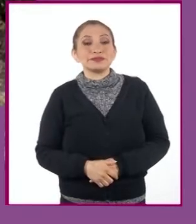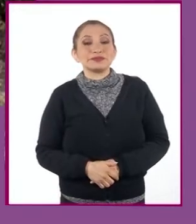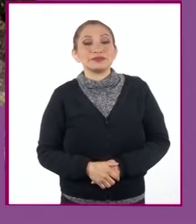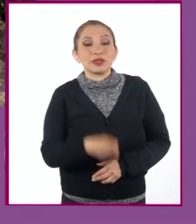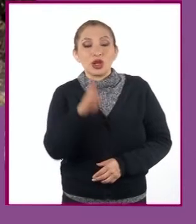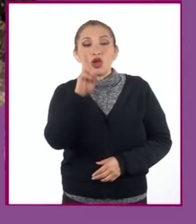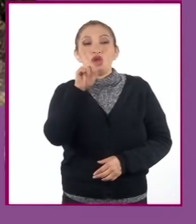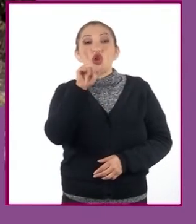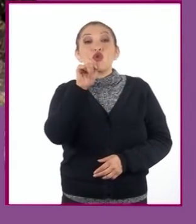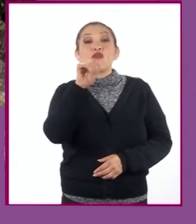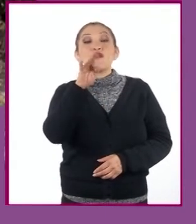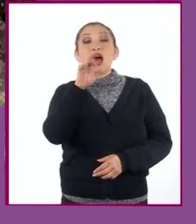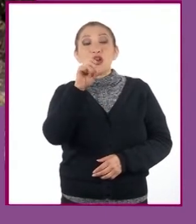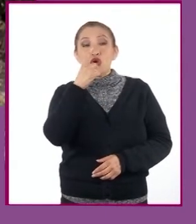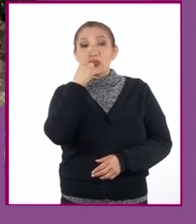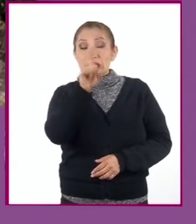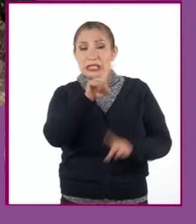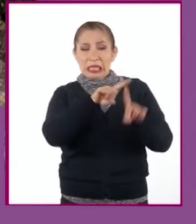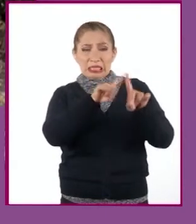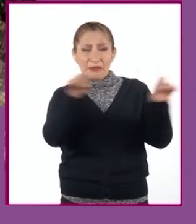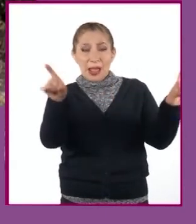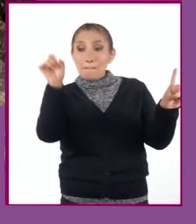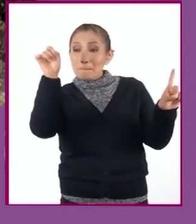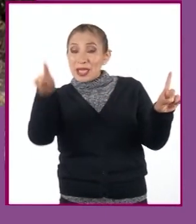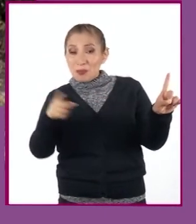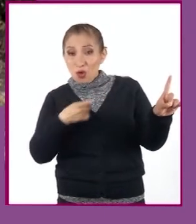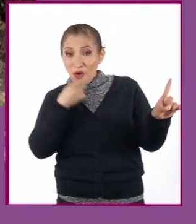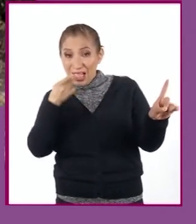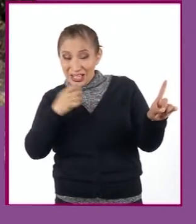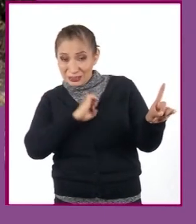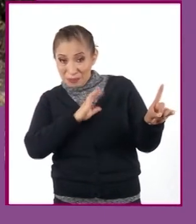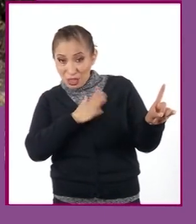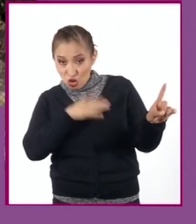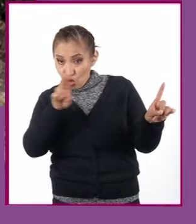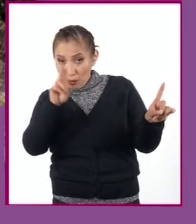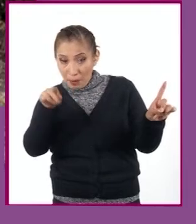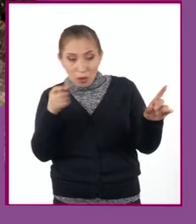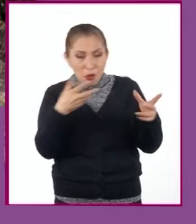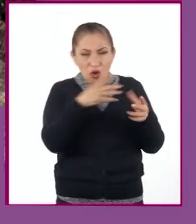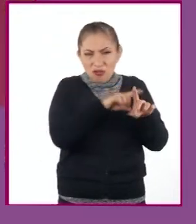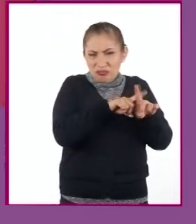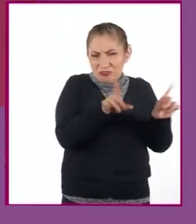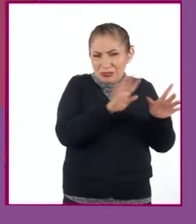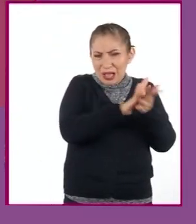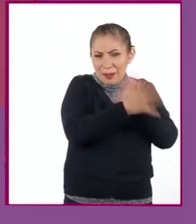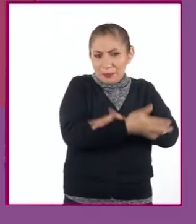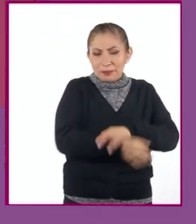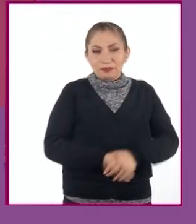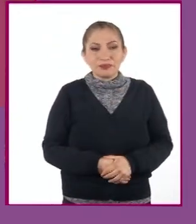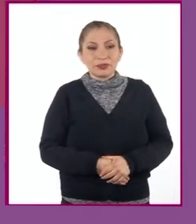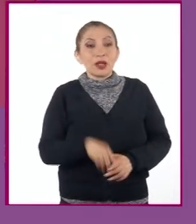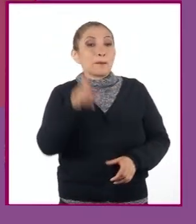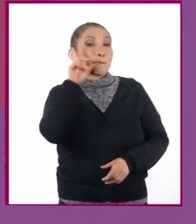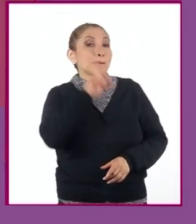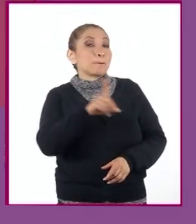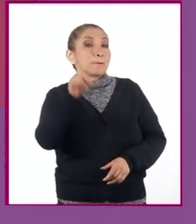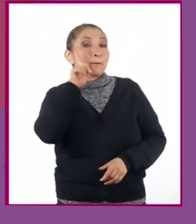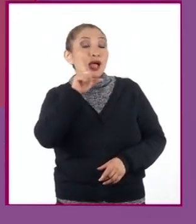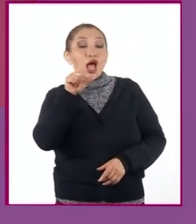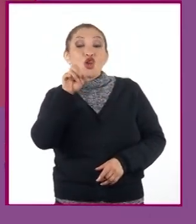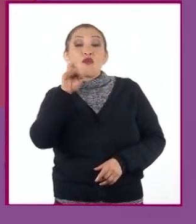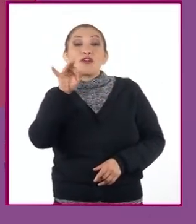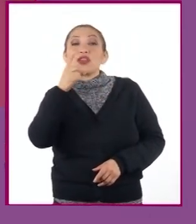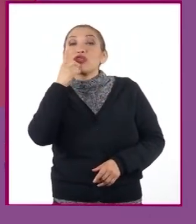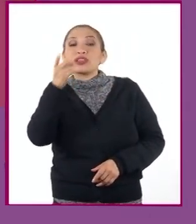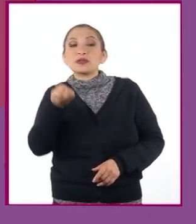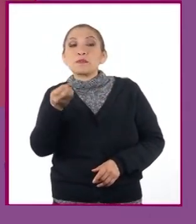El lunfardo dice de manera diferente lo que expresa el español estándar. Por ejemplo, Mujer, en lunfardo,